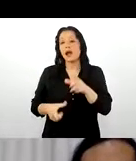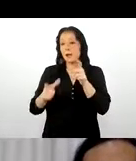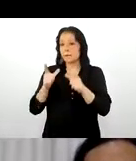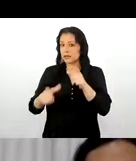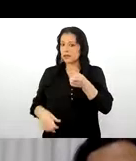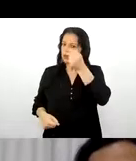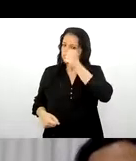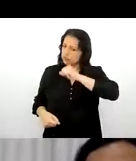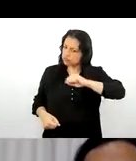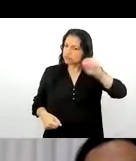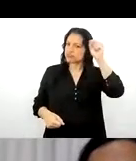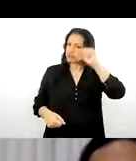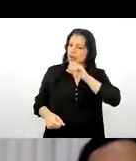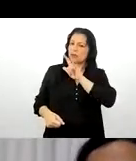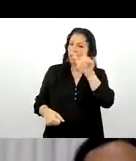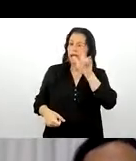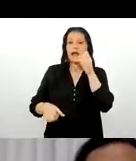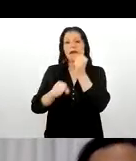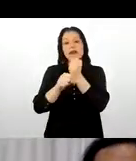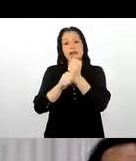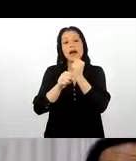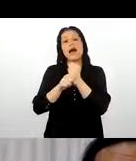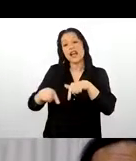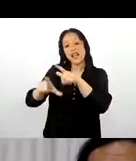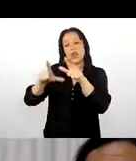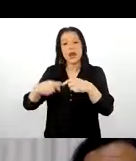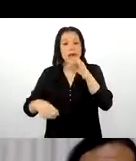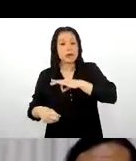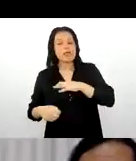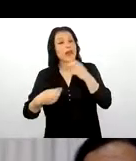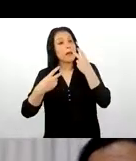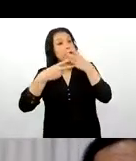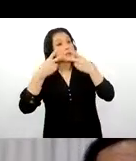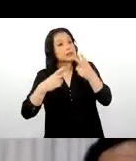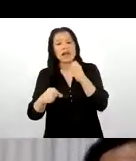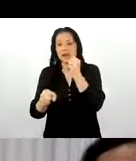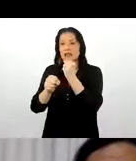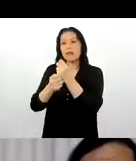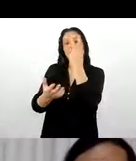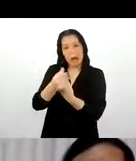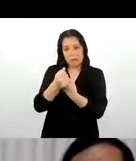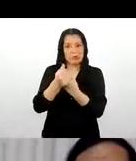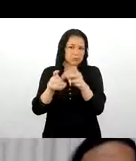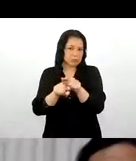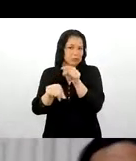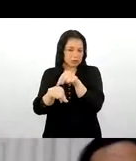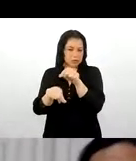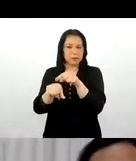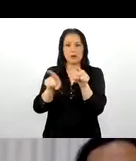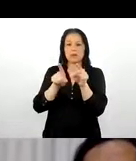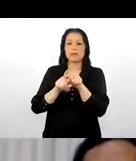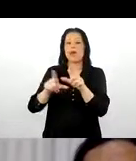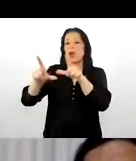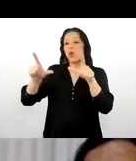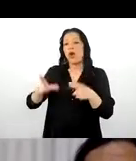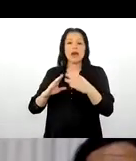viajando también para hacer trabajo remoto y aprovechar el tiempo para poder viajar y trabajar a la vez, ¿no? Y desde ya alojamientos